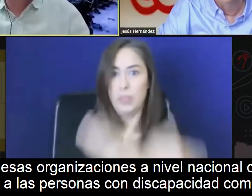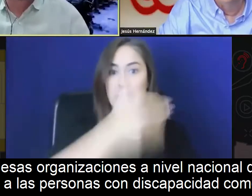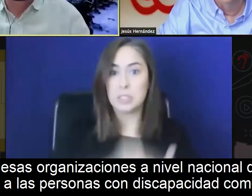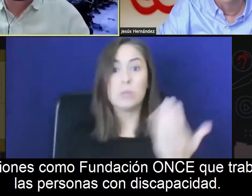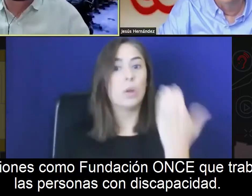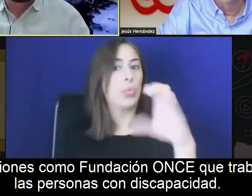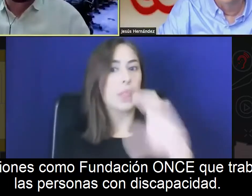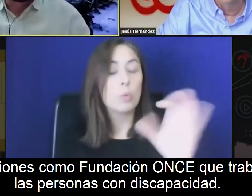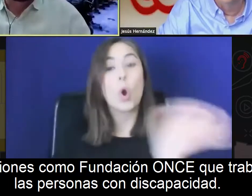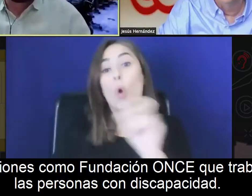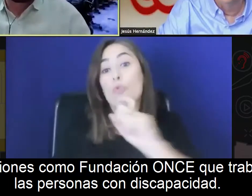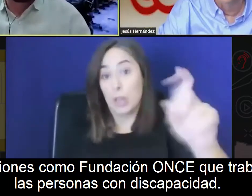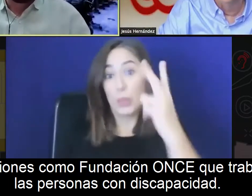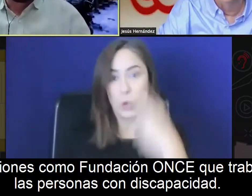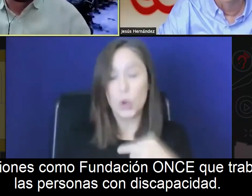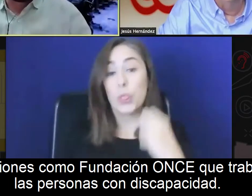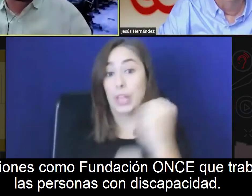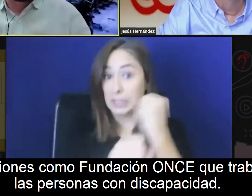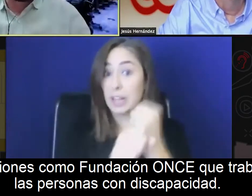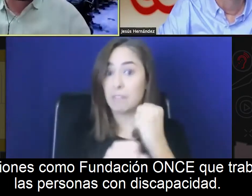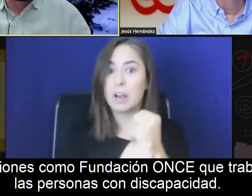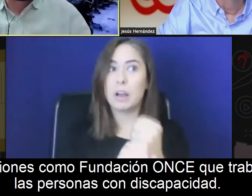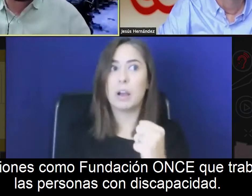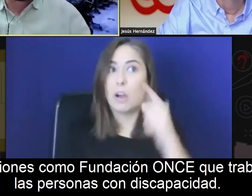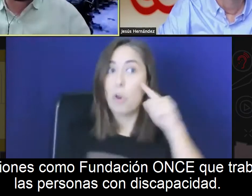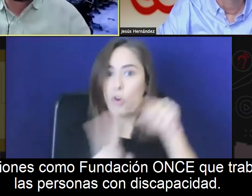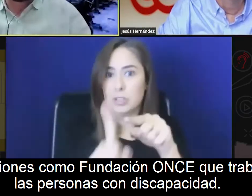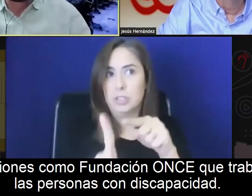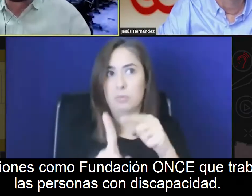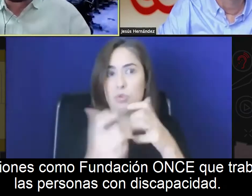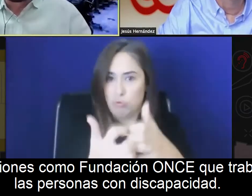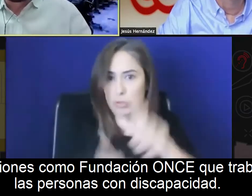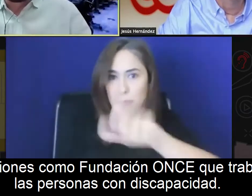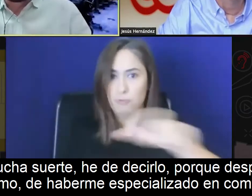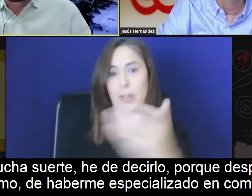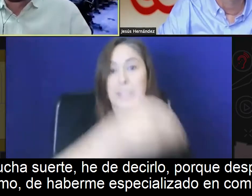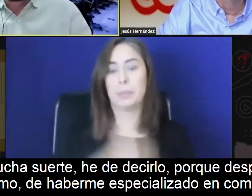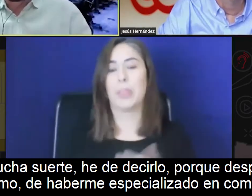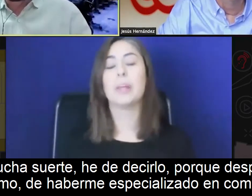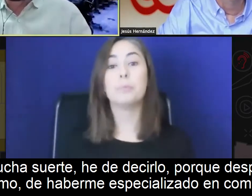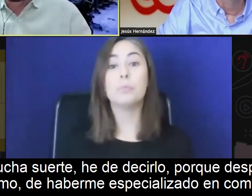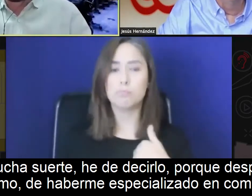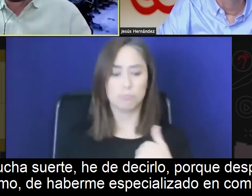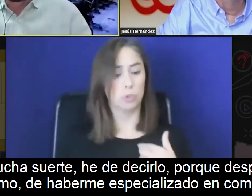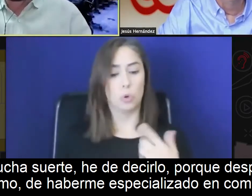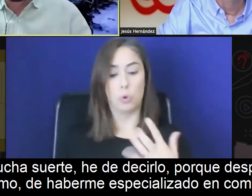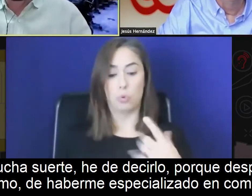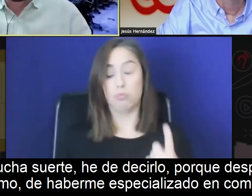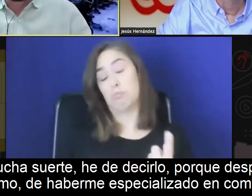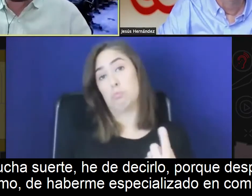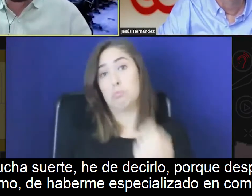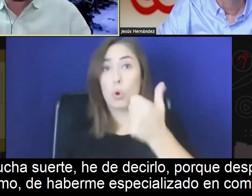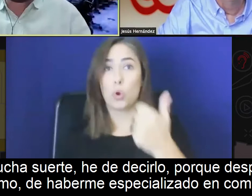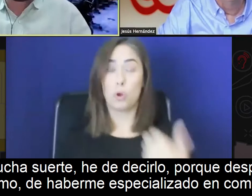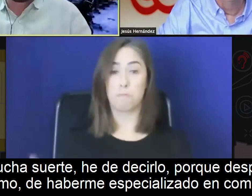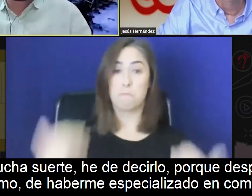organizaciones como Fundación ONCE, que trabajan por las personas con discapacidad. Y yo llego pues un poco